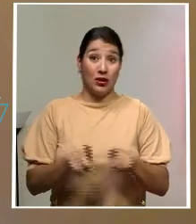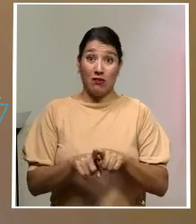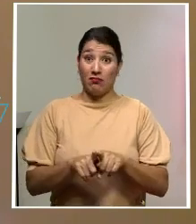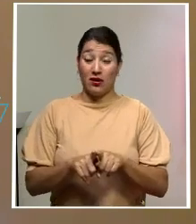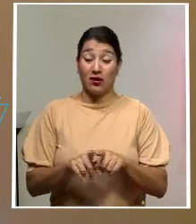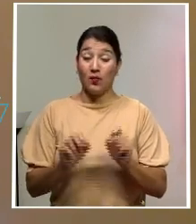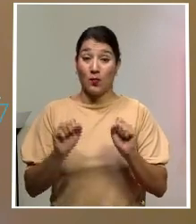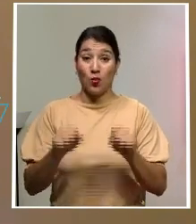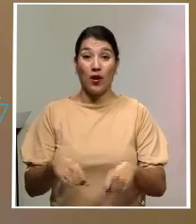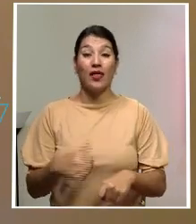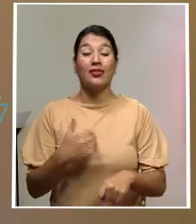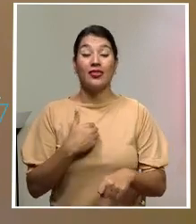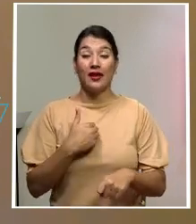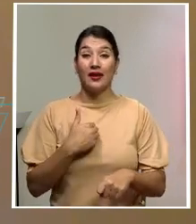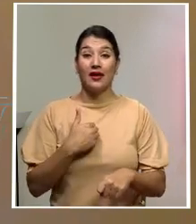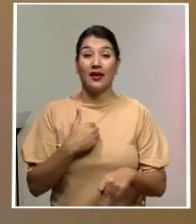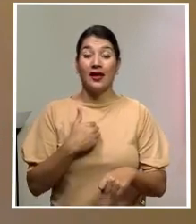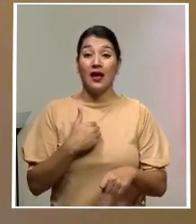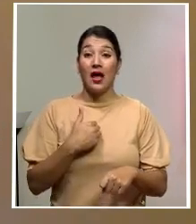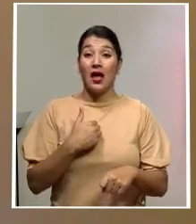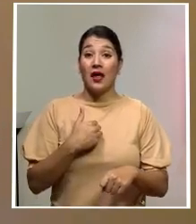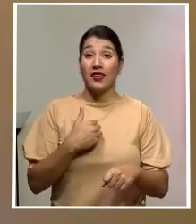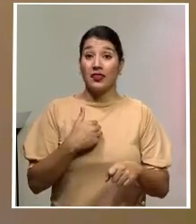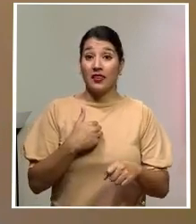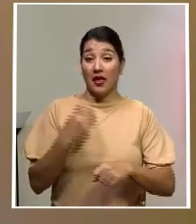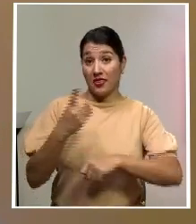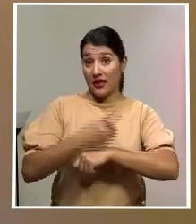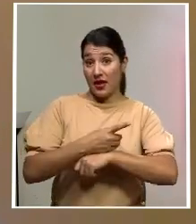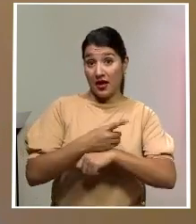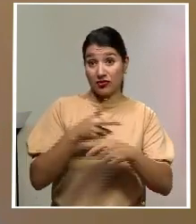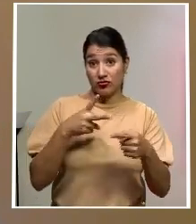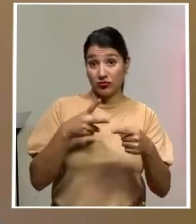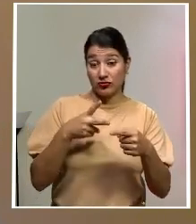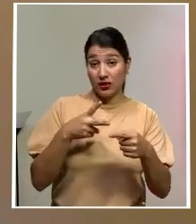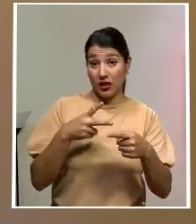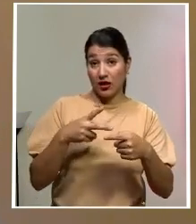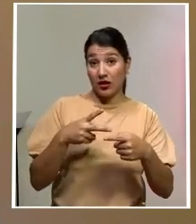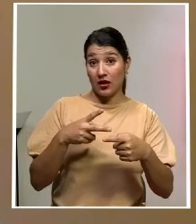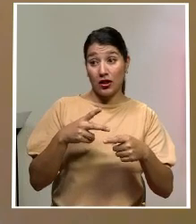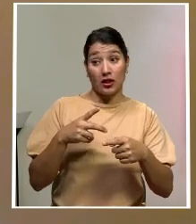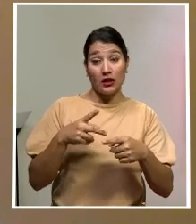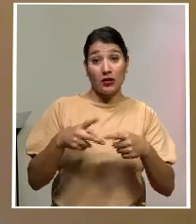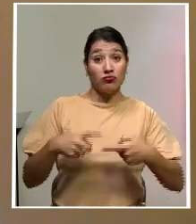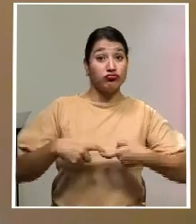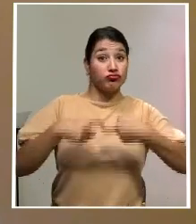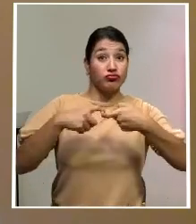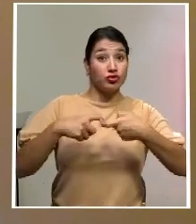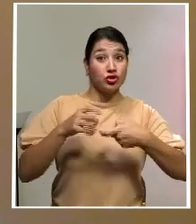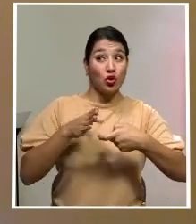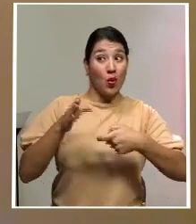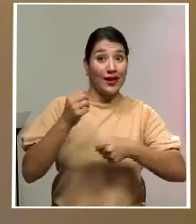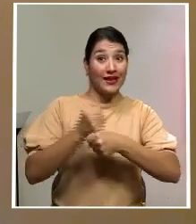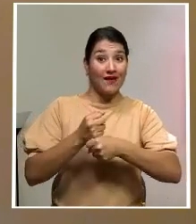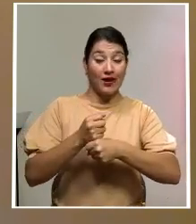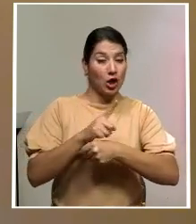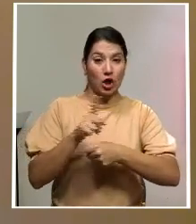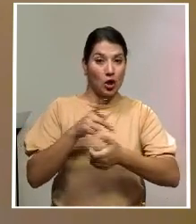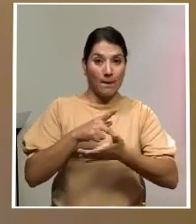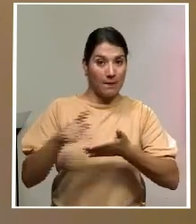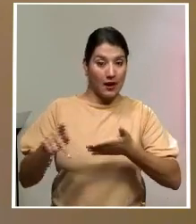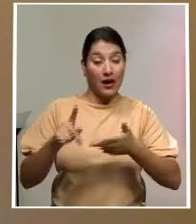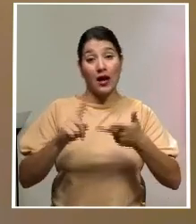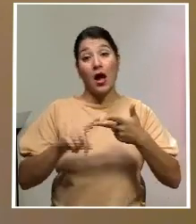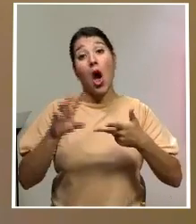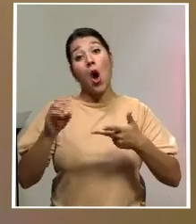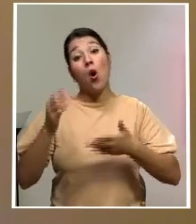varios días de suspensión sin goce de salario y la revocatoria del nombramiento. Eso